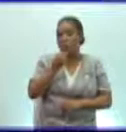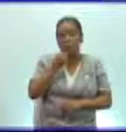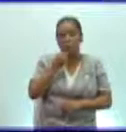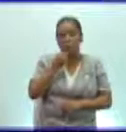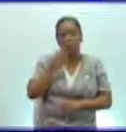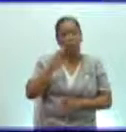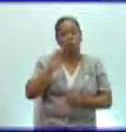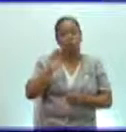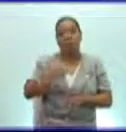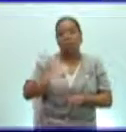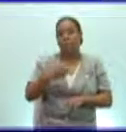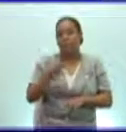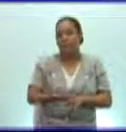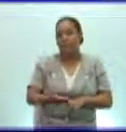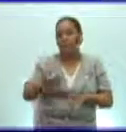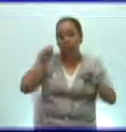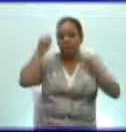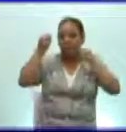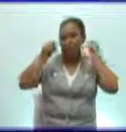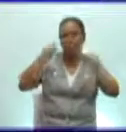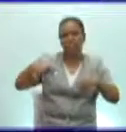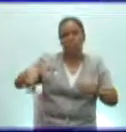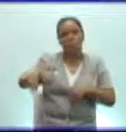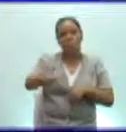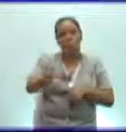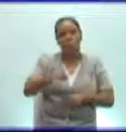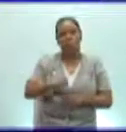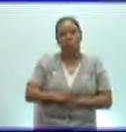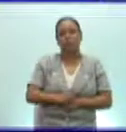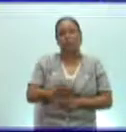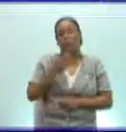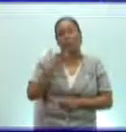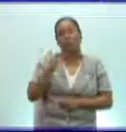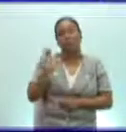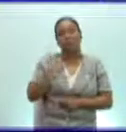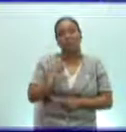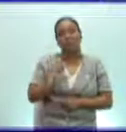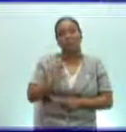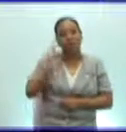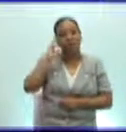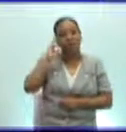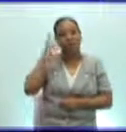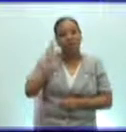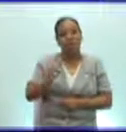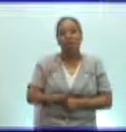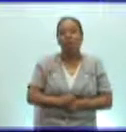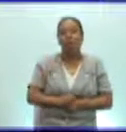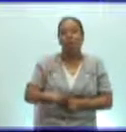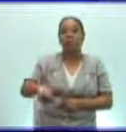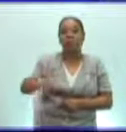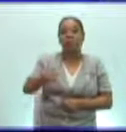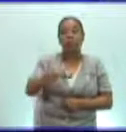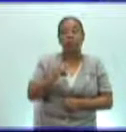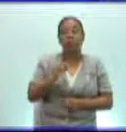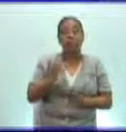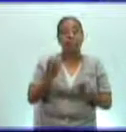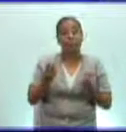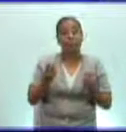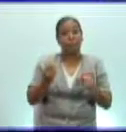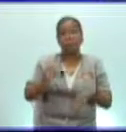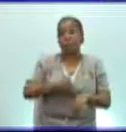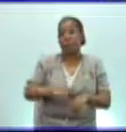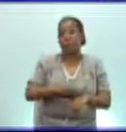analizar con ustedes. Y bueno, sin más, recuerden que todavía tenemos que, por muchísimo